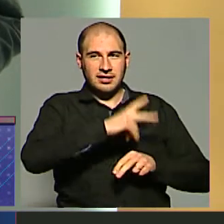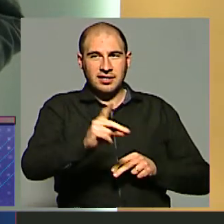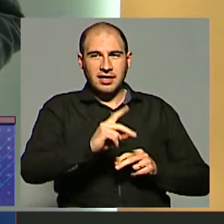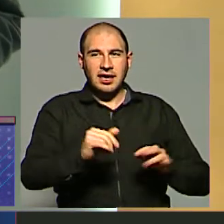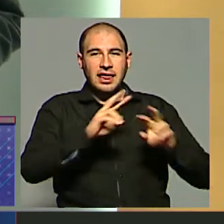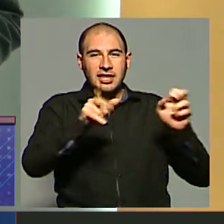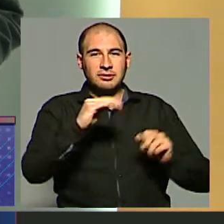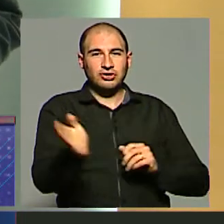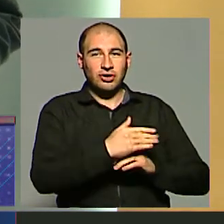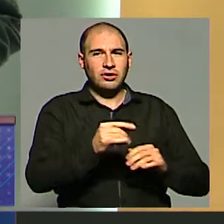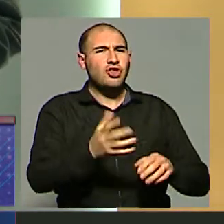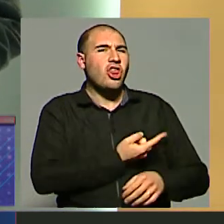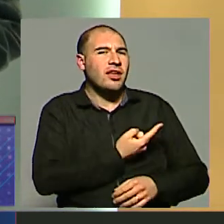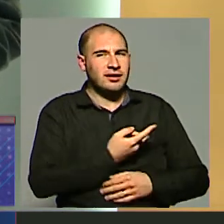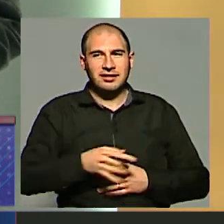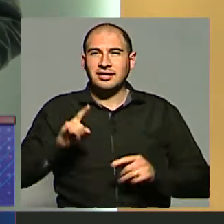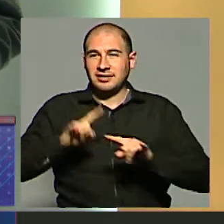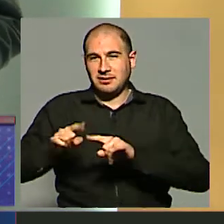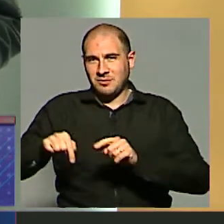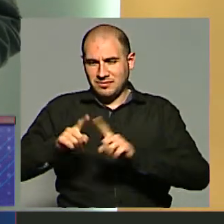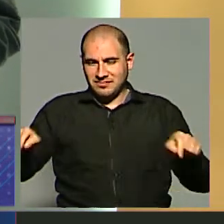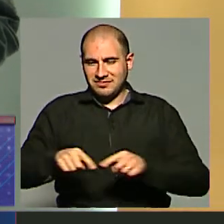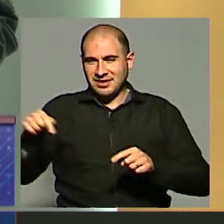HD. Los contenidos, ¿dónde los podemos encontrar?